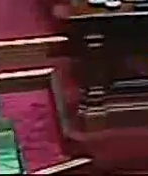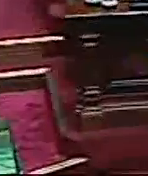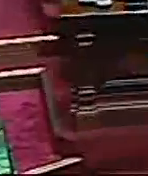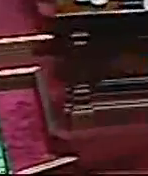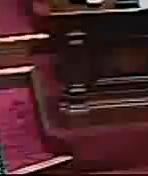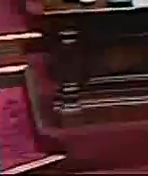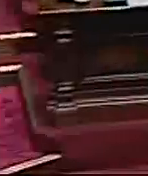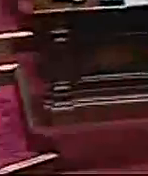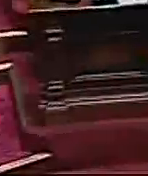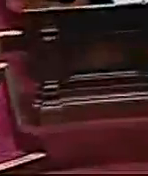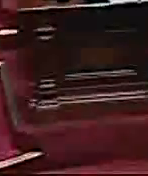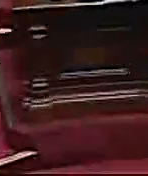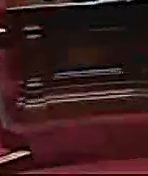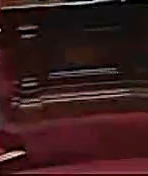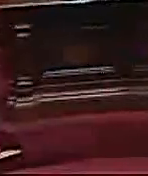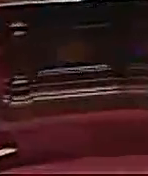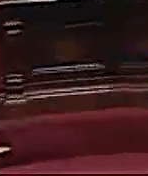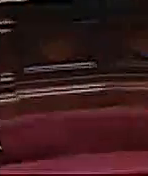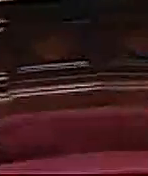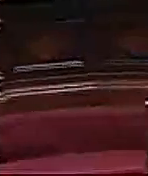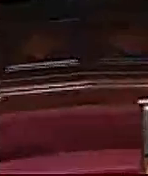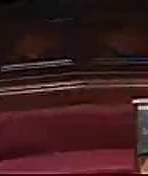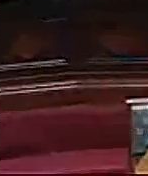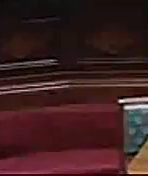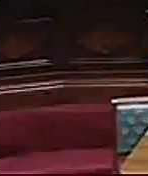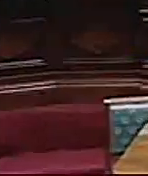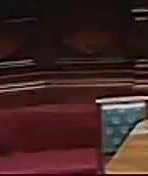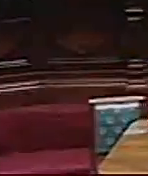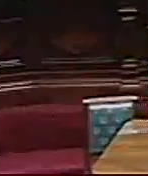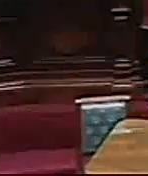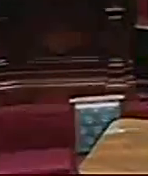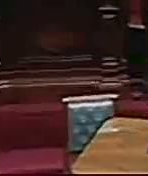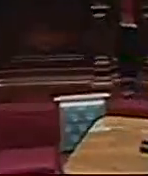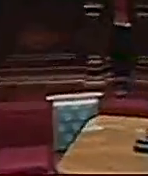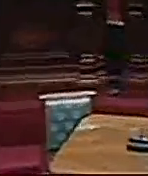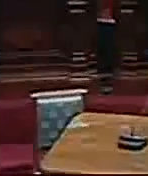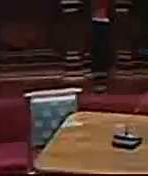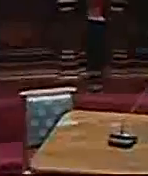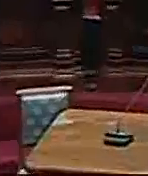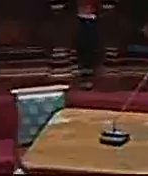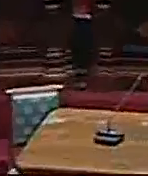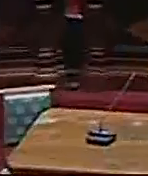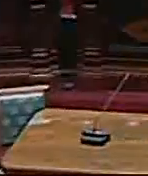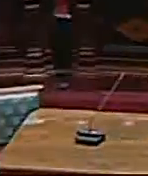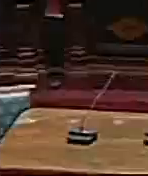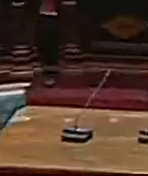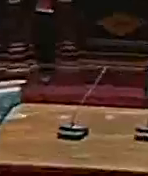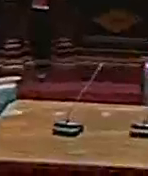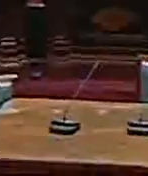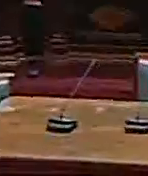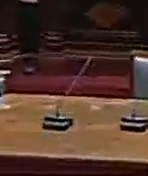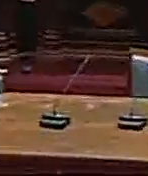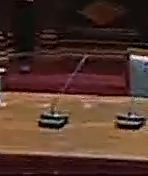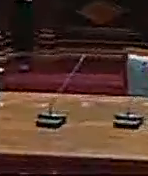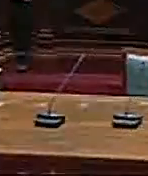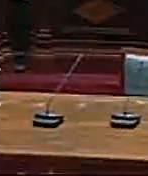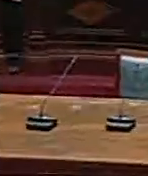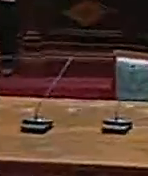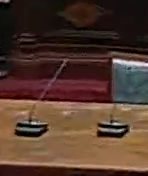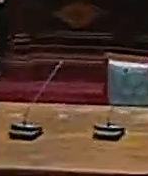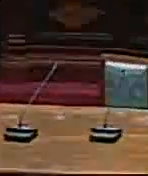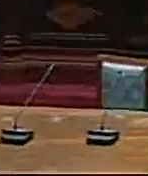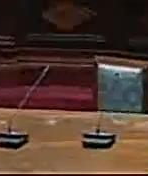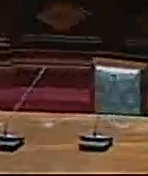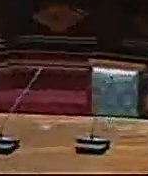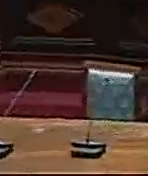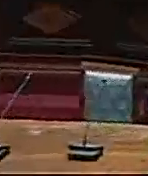José Mujica. Esto se deberá resolver entonces en una nueva sesión. Al no tener votos, va a